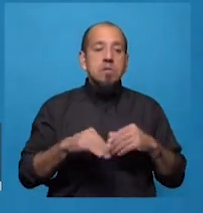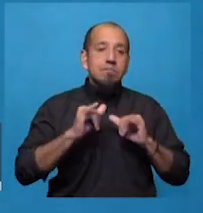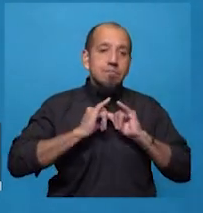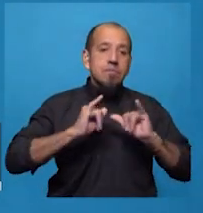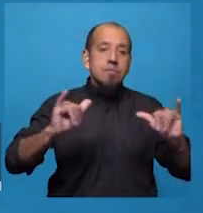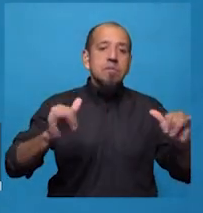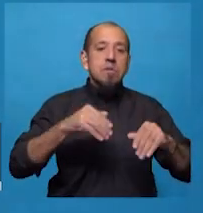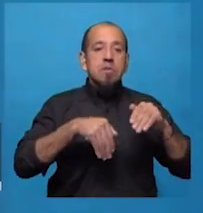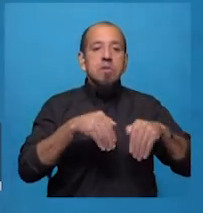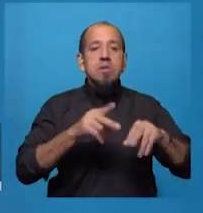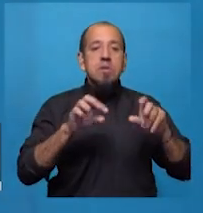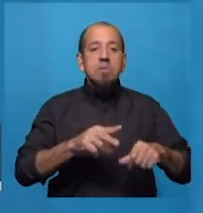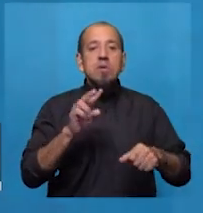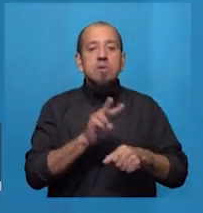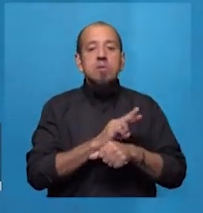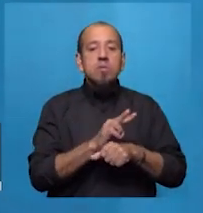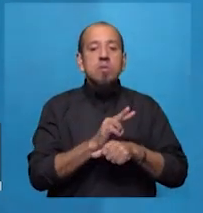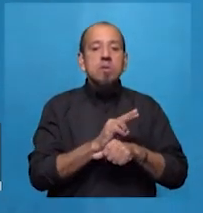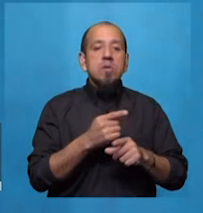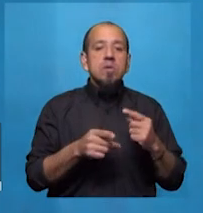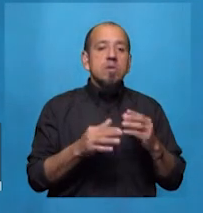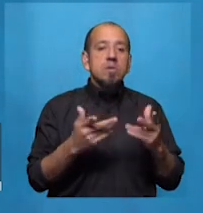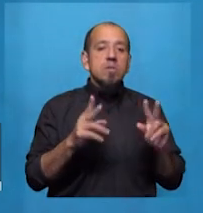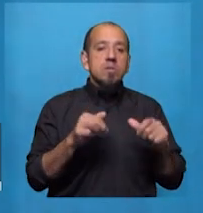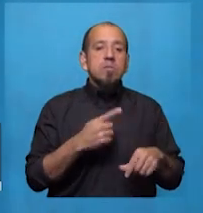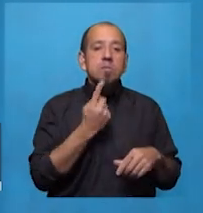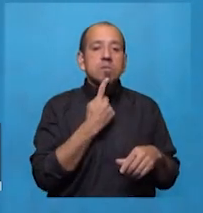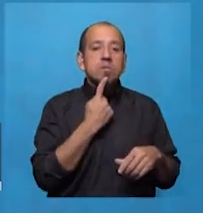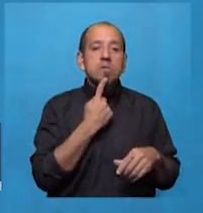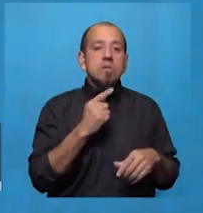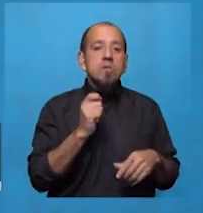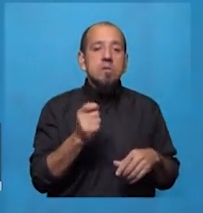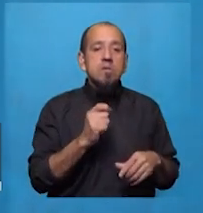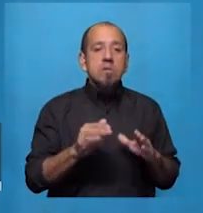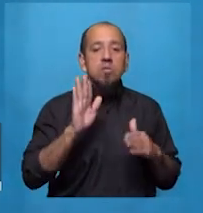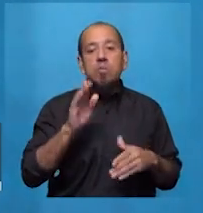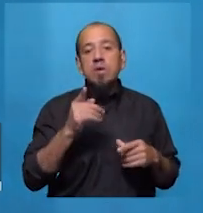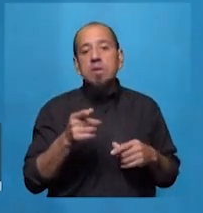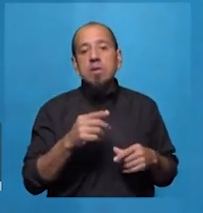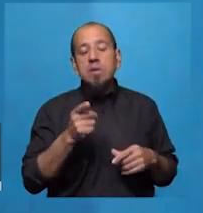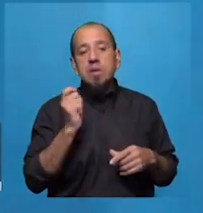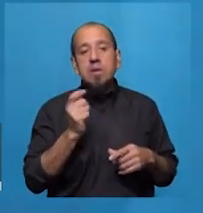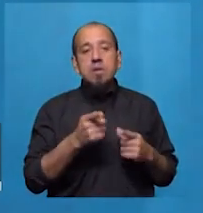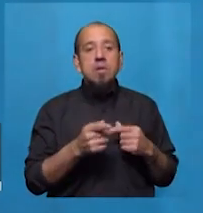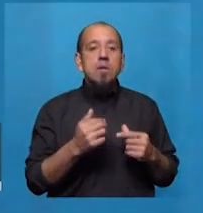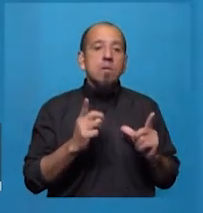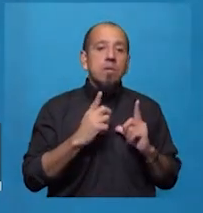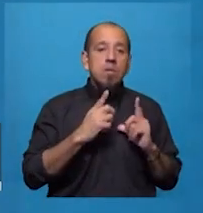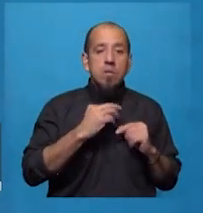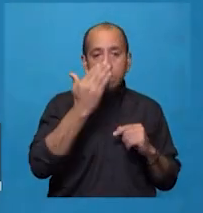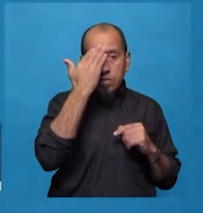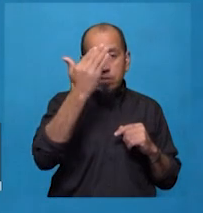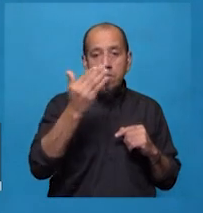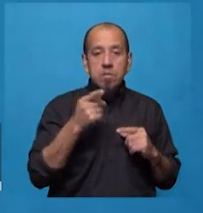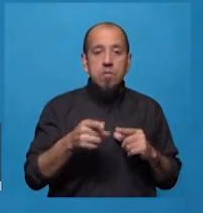el tema de seguridad ha sido tratado como un botín político de quien promete más y quien cuestiona más yo espero que el frente amplio no